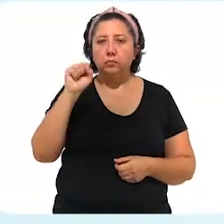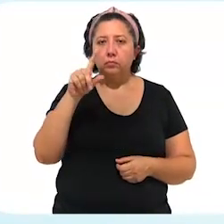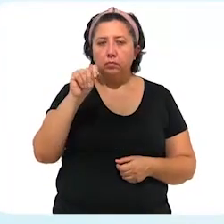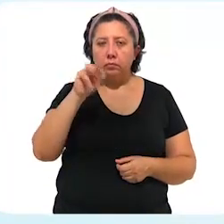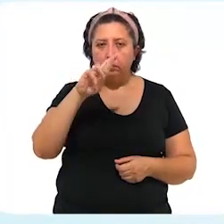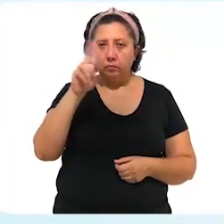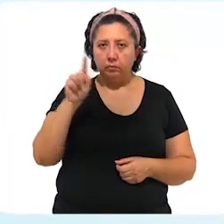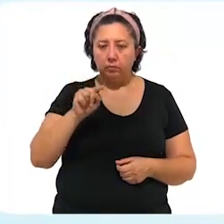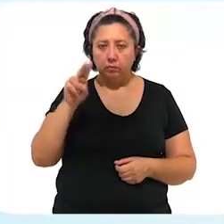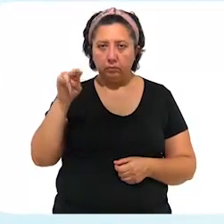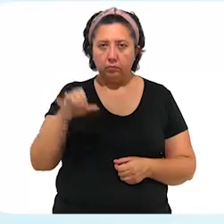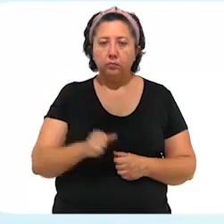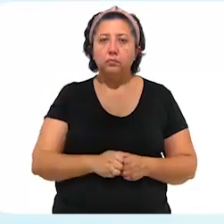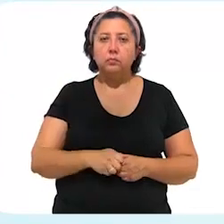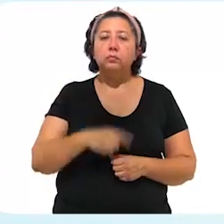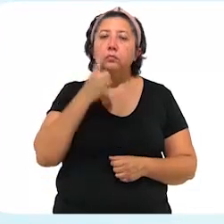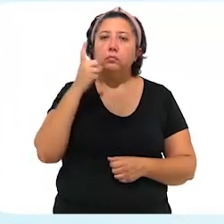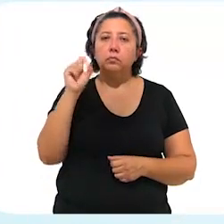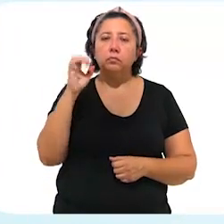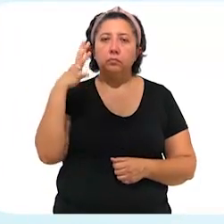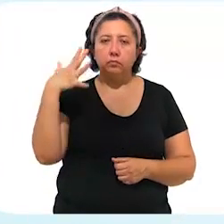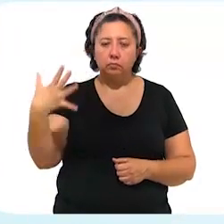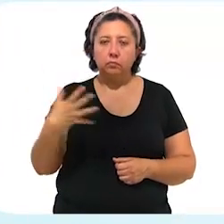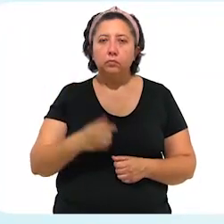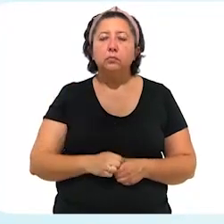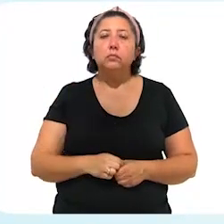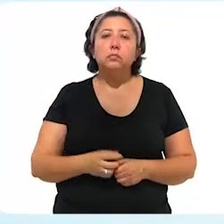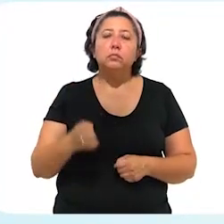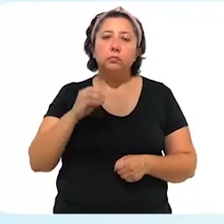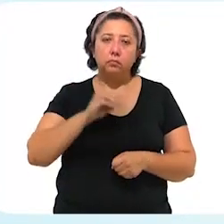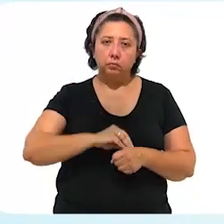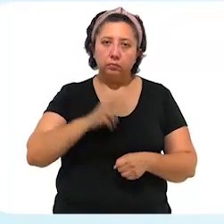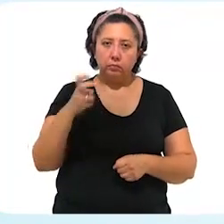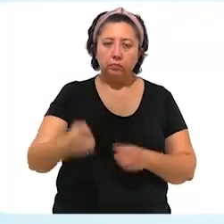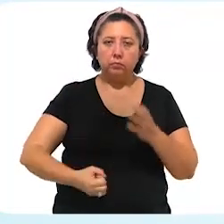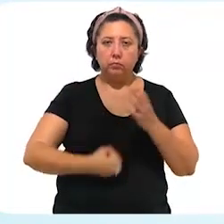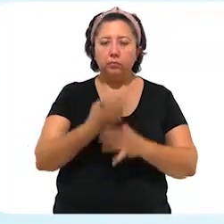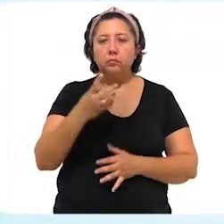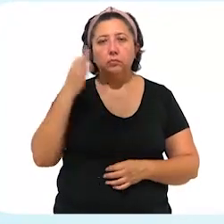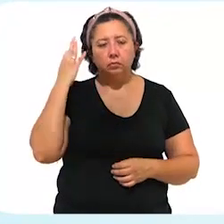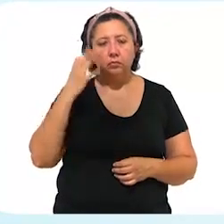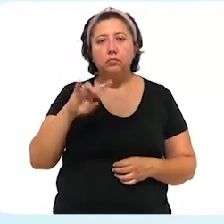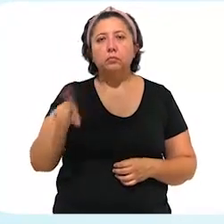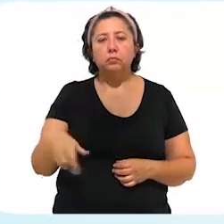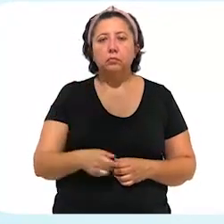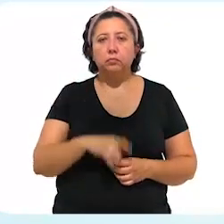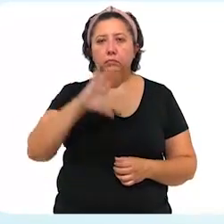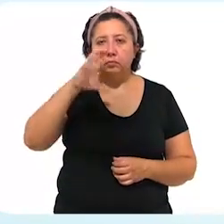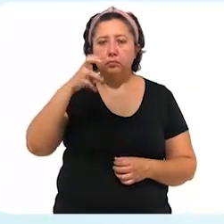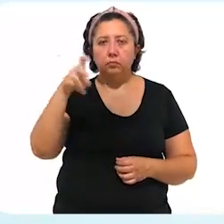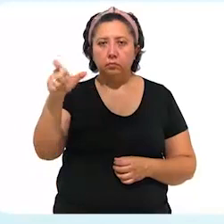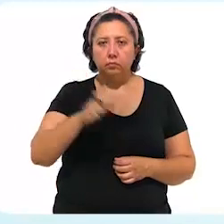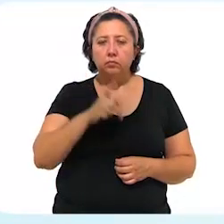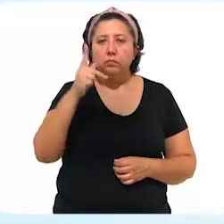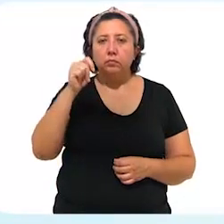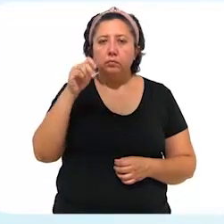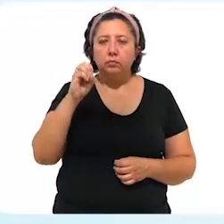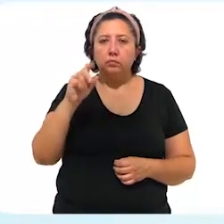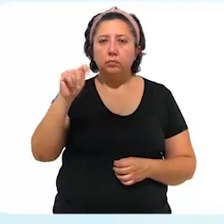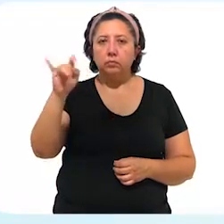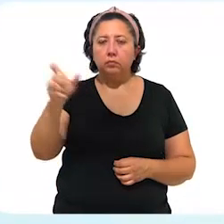farmacéutica AstraZeneca. Las 25 demarcaciones incluidas en esta nueva fase son Chemash,